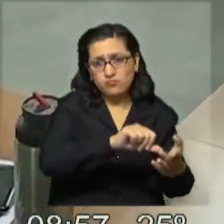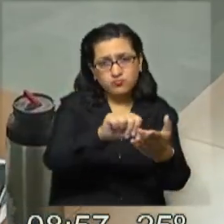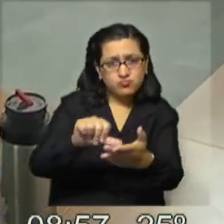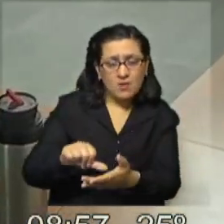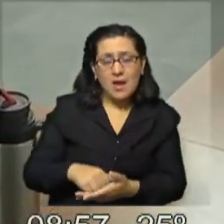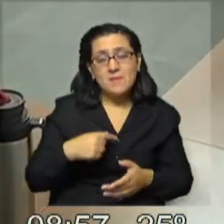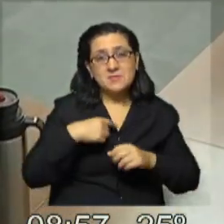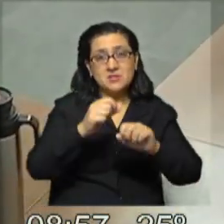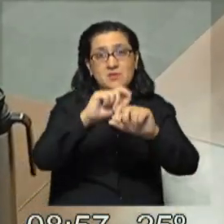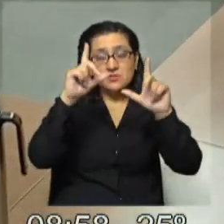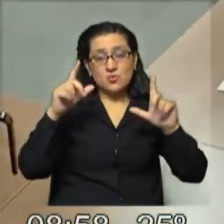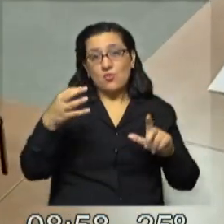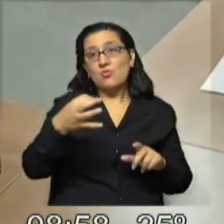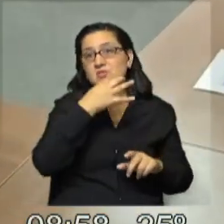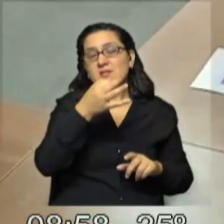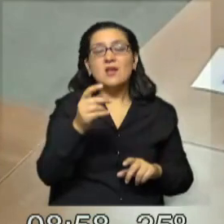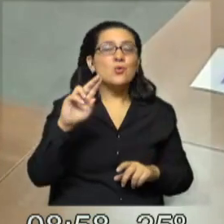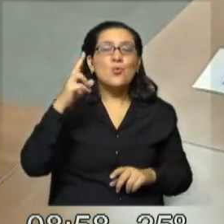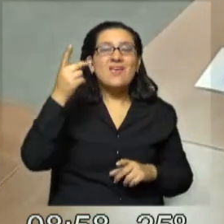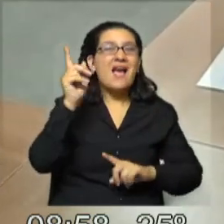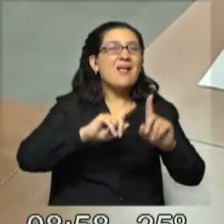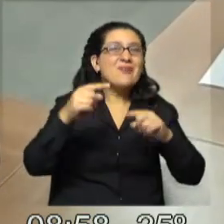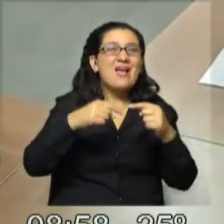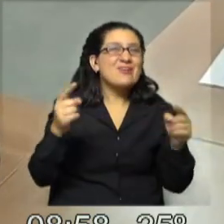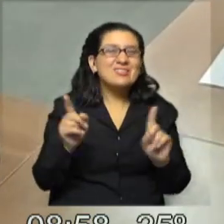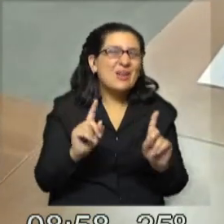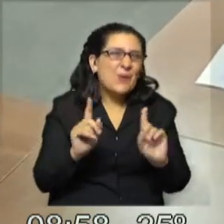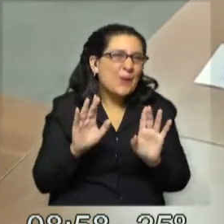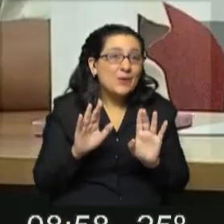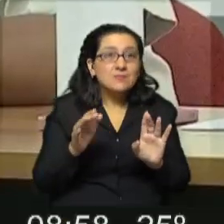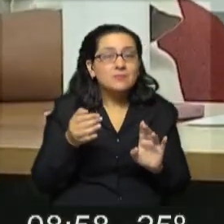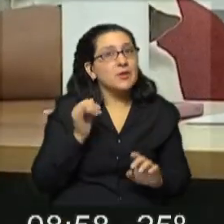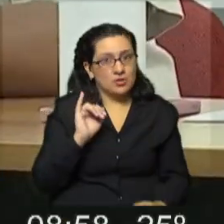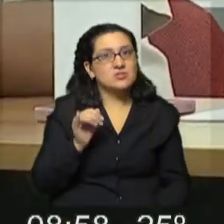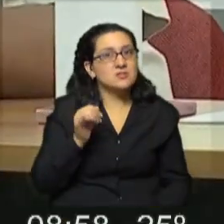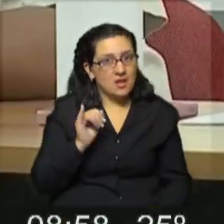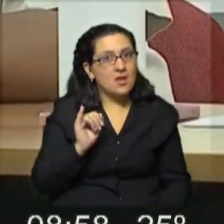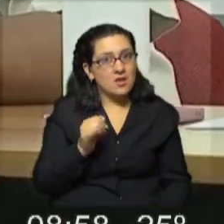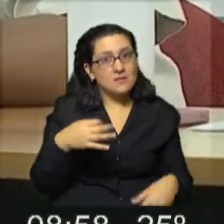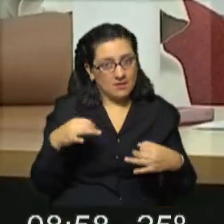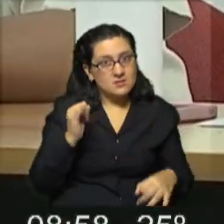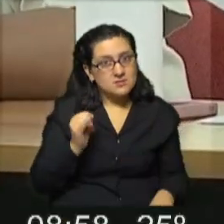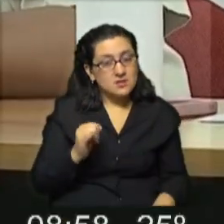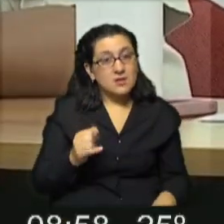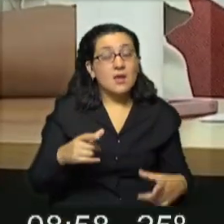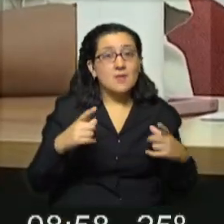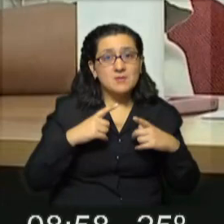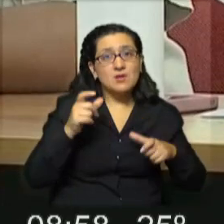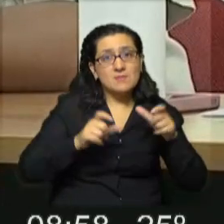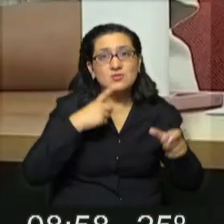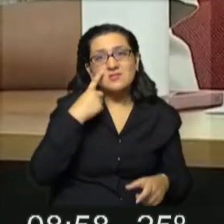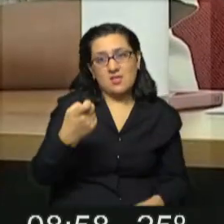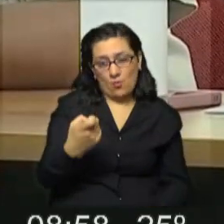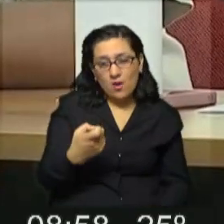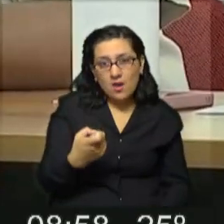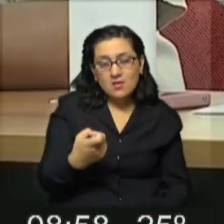llama poderosamente la atención cuando dice, bueno, en Uruguay no pasan determinadas cosas. En Uruguay pasan. Y lo estamos viendo. Esperemos que todo el mundo reaccione, se